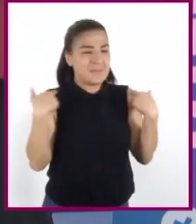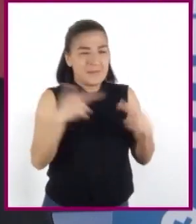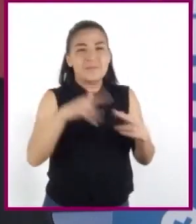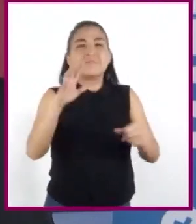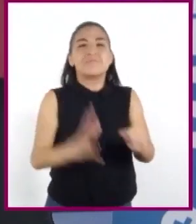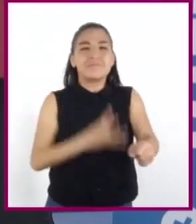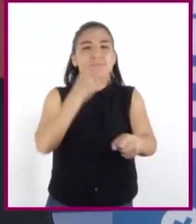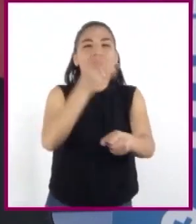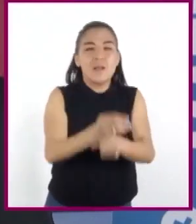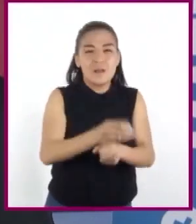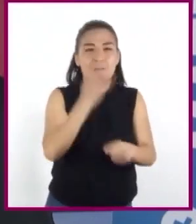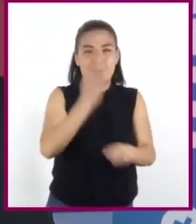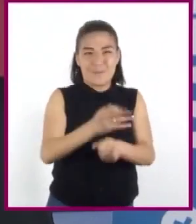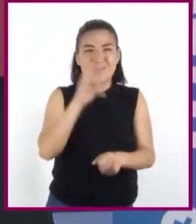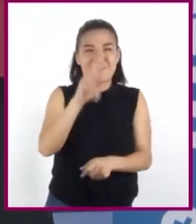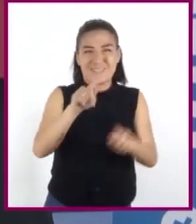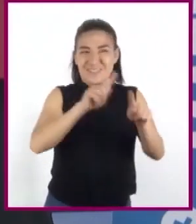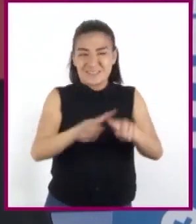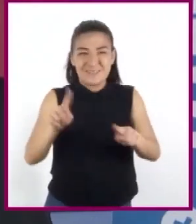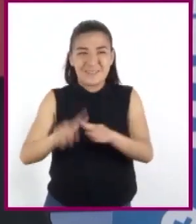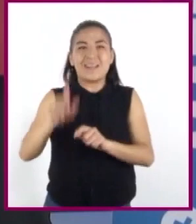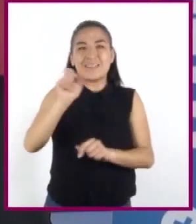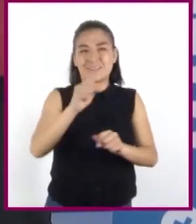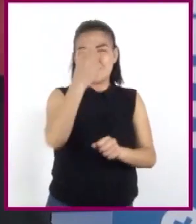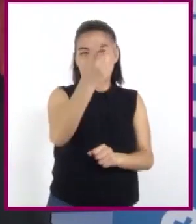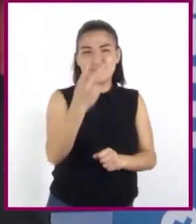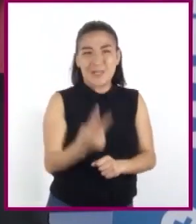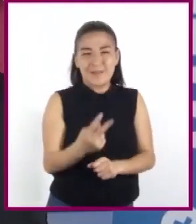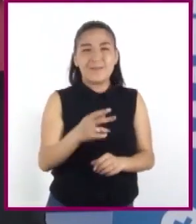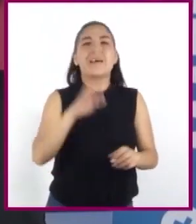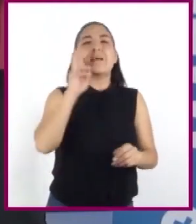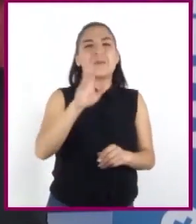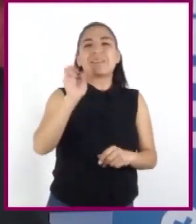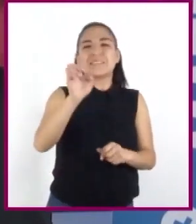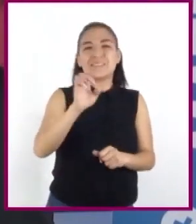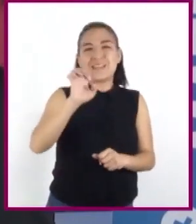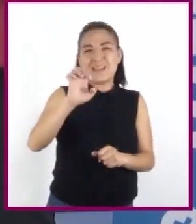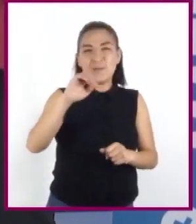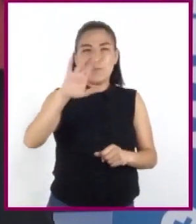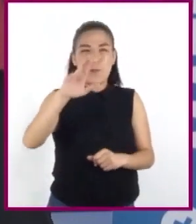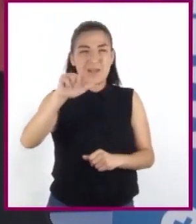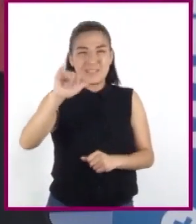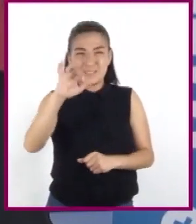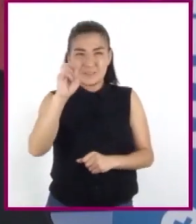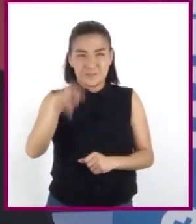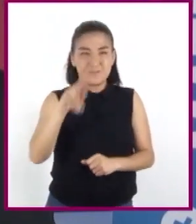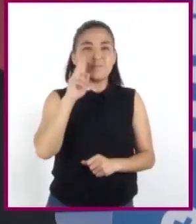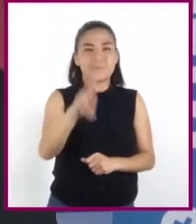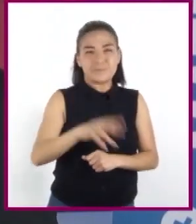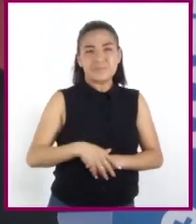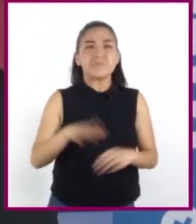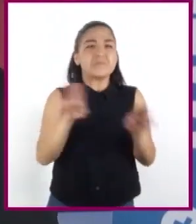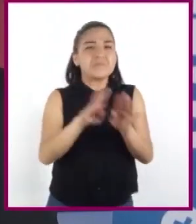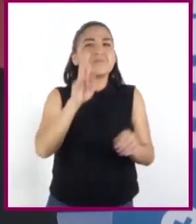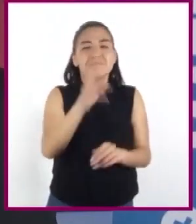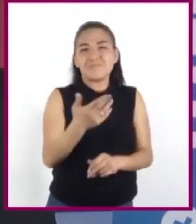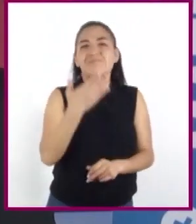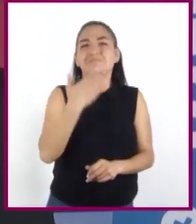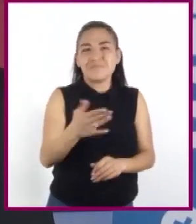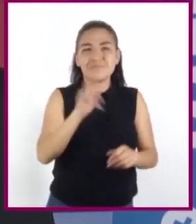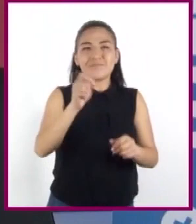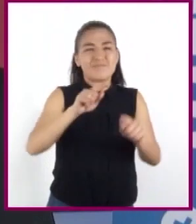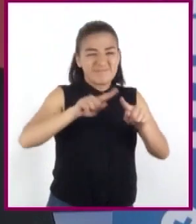aplicamos lo que hemos visto sobre diferencia de cuadrados en una ecuación? Sería una forma muy buena de ver estas expresiones en un